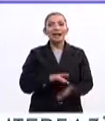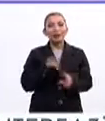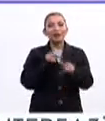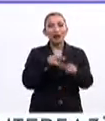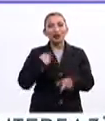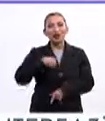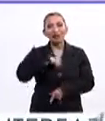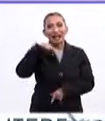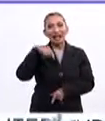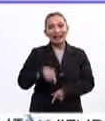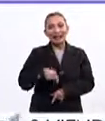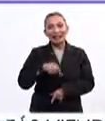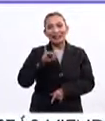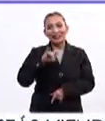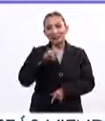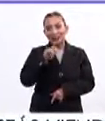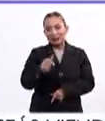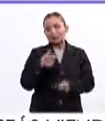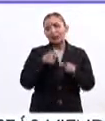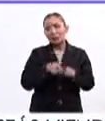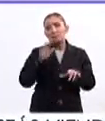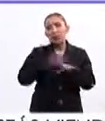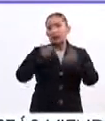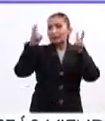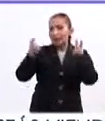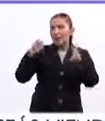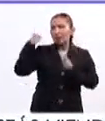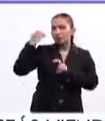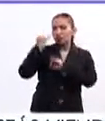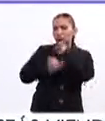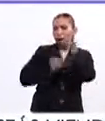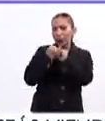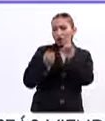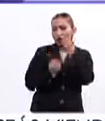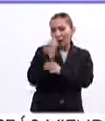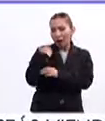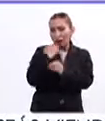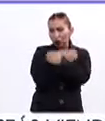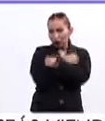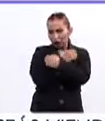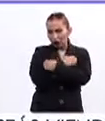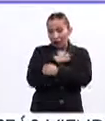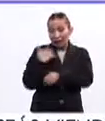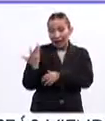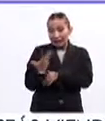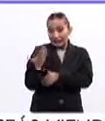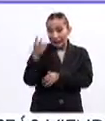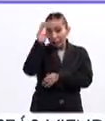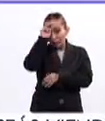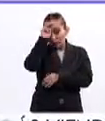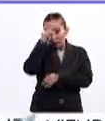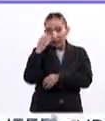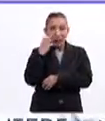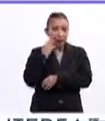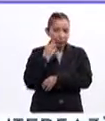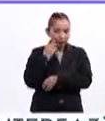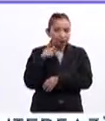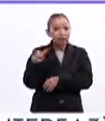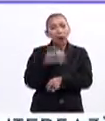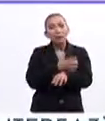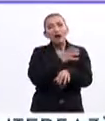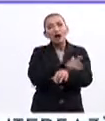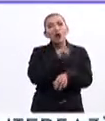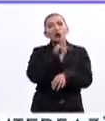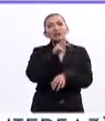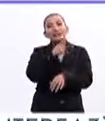Gracias por continuar con nosotros en Interfaz y seguimos con temas del Congreso Internacional de Innovación Educativa que se celebra en Monterrey, Nuevo León. Nuestro compañero